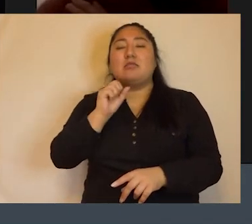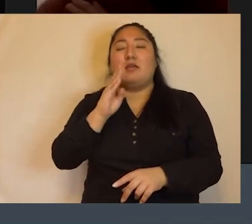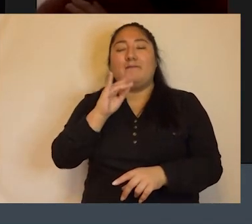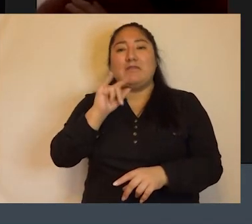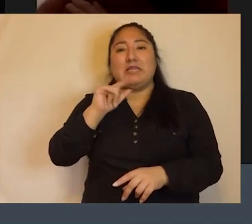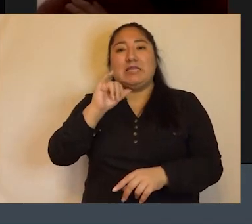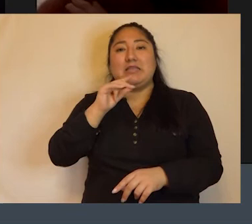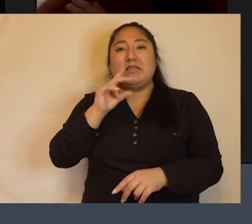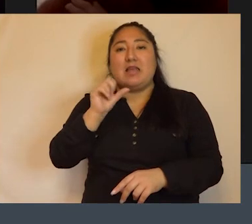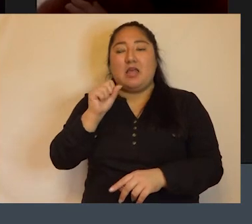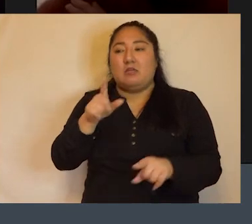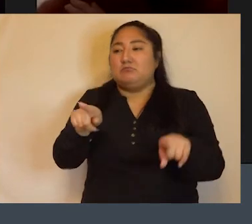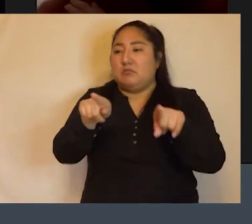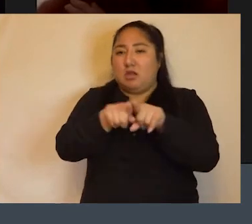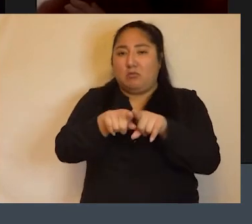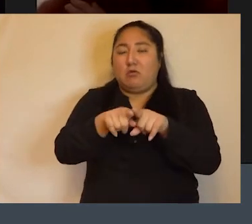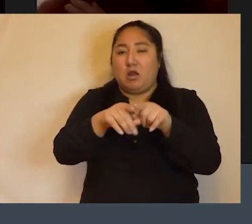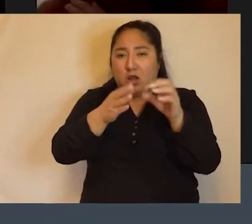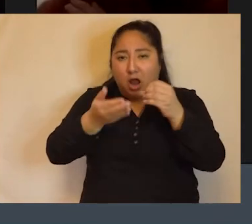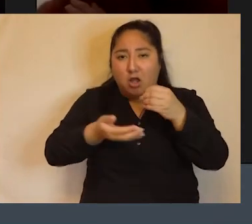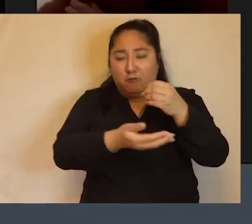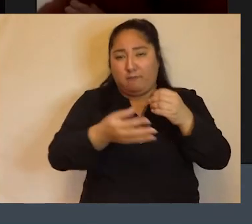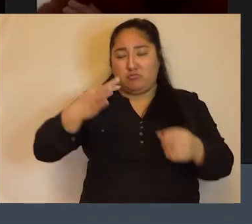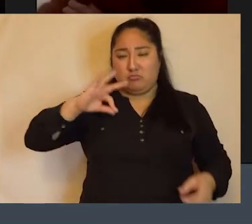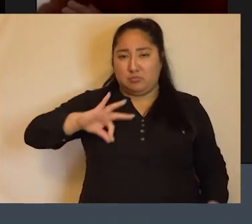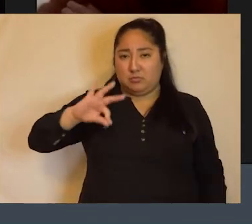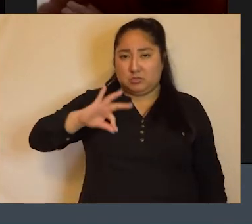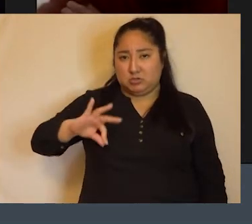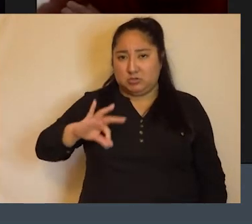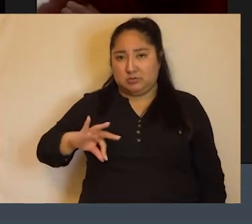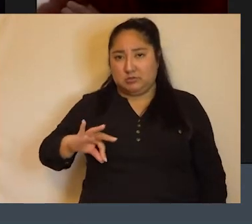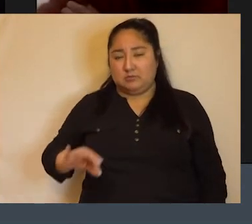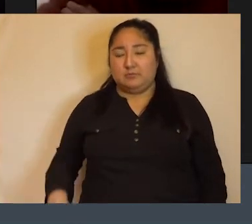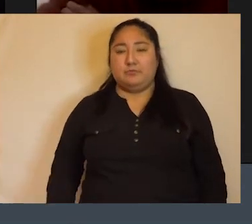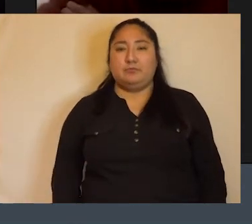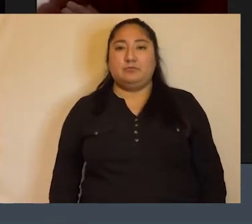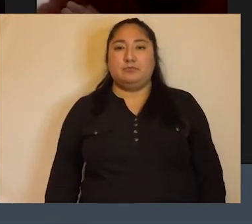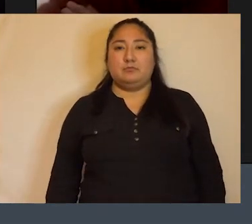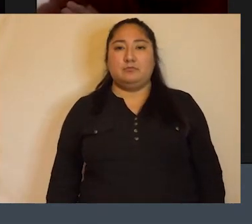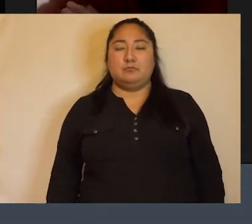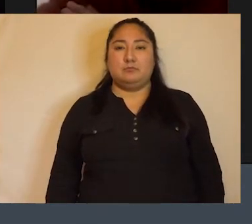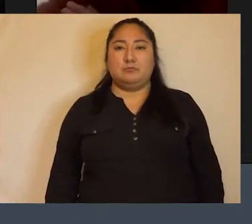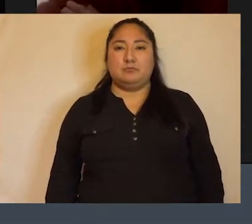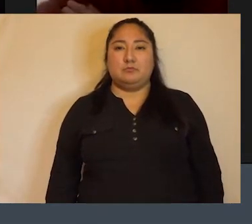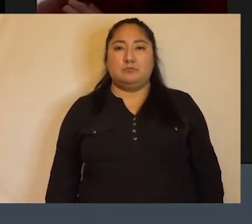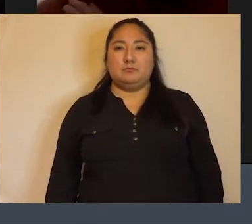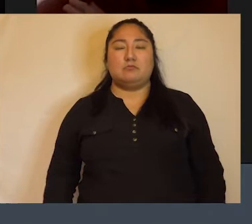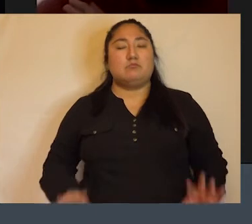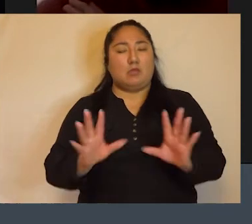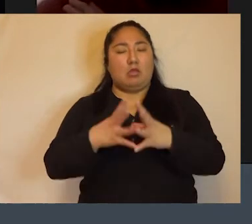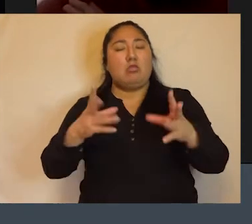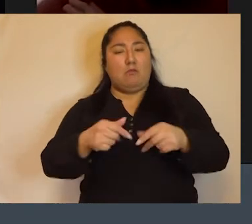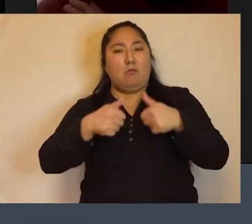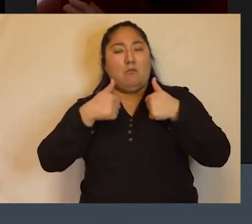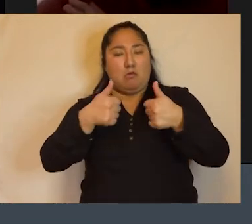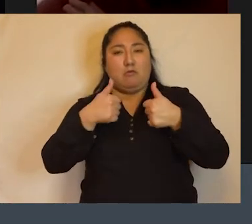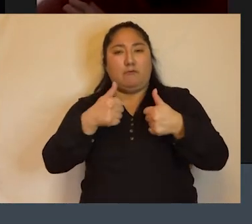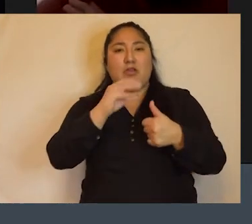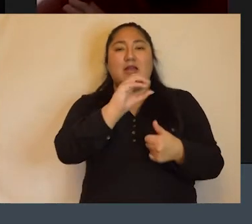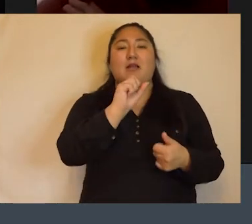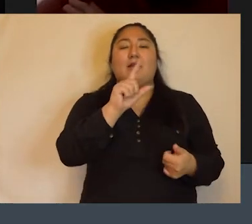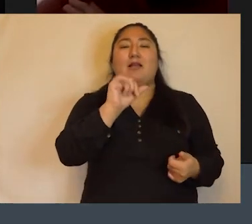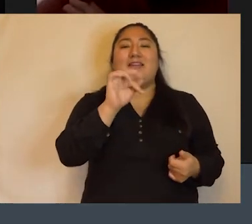rentabilidad parecida a las que están entregando los fondos de pensiones, que son inversiones, como les digo, de muy